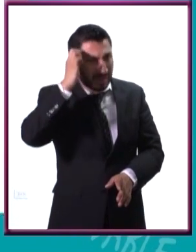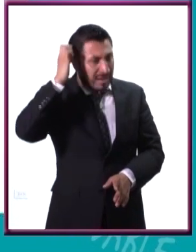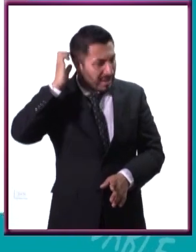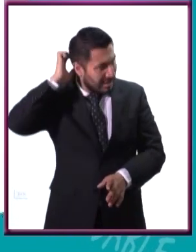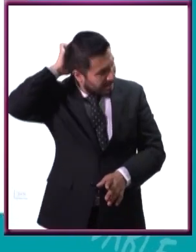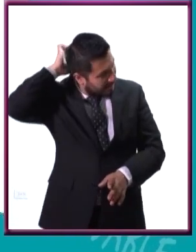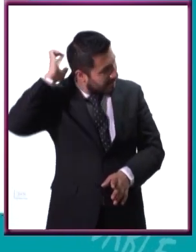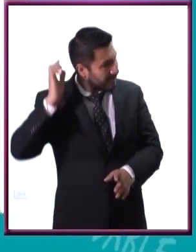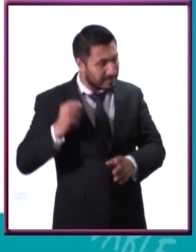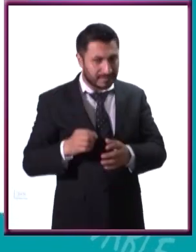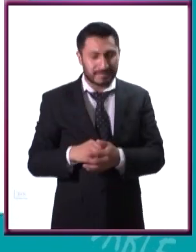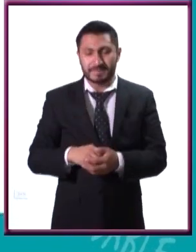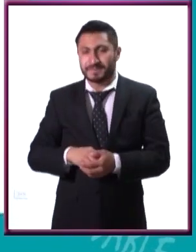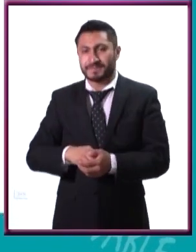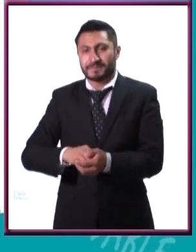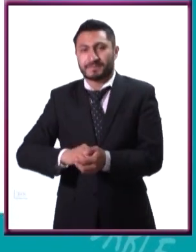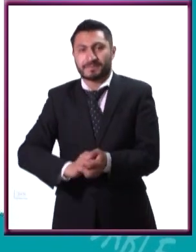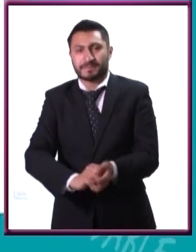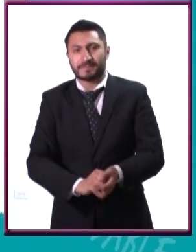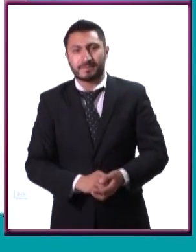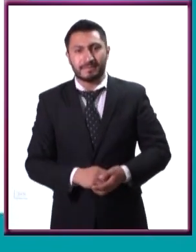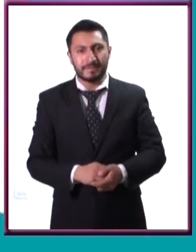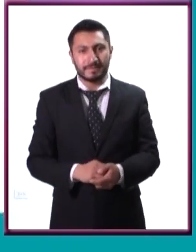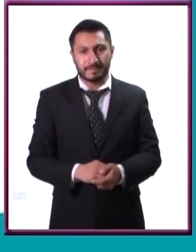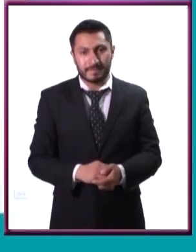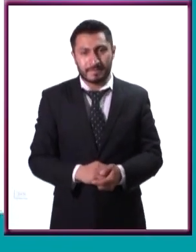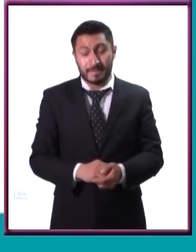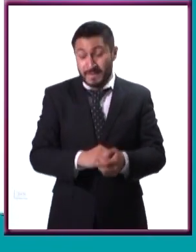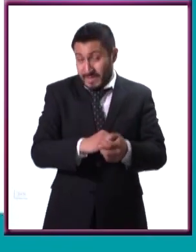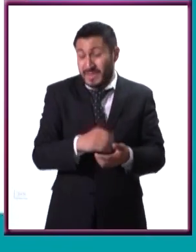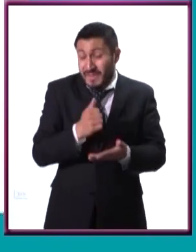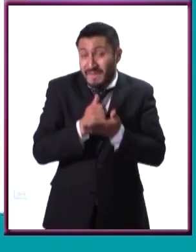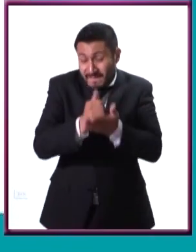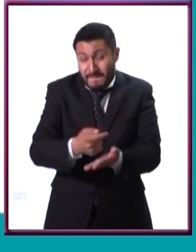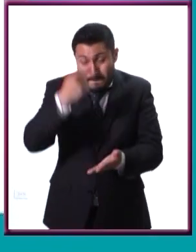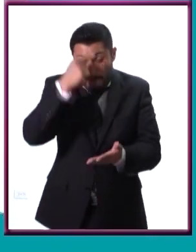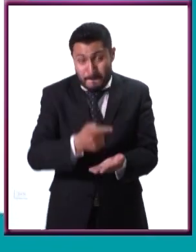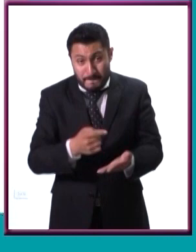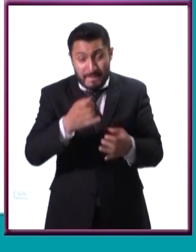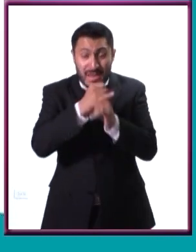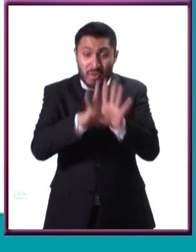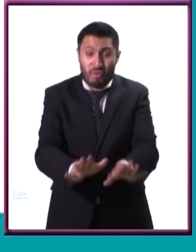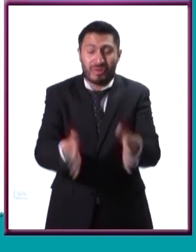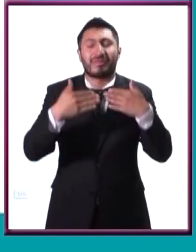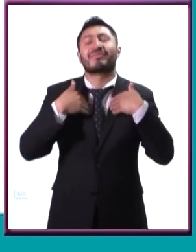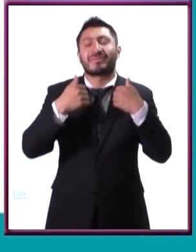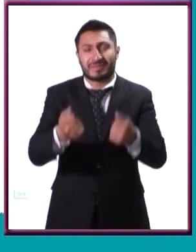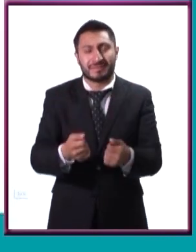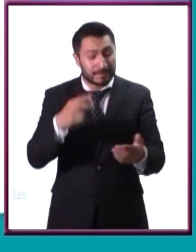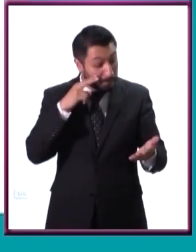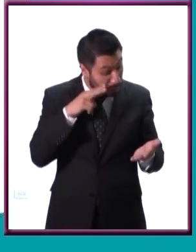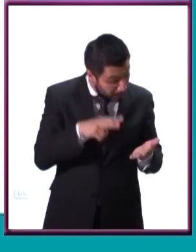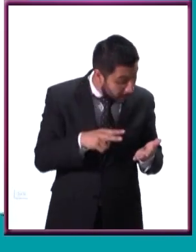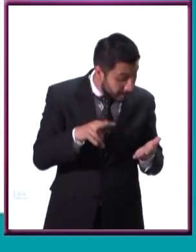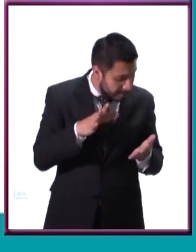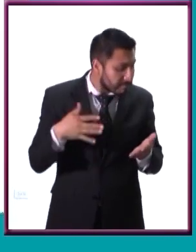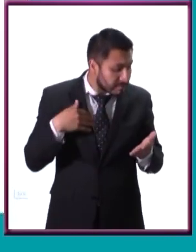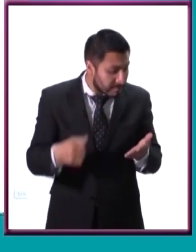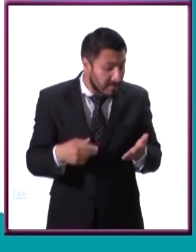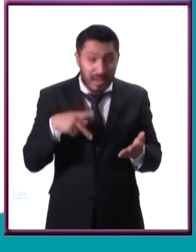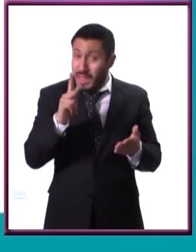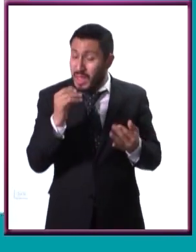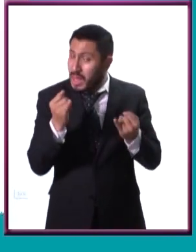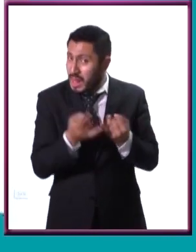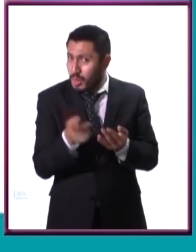nuestras sienes y la parte occipital de nuestra cabecita, participan en el procesamiento de la información visual, pero también